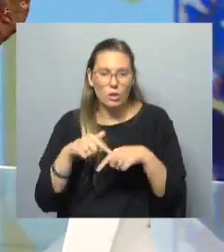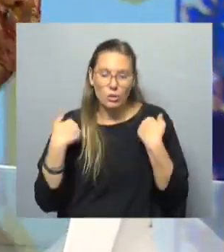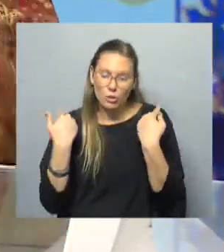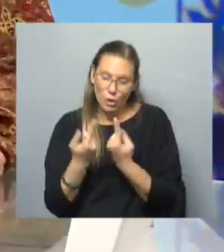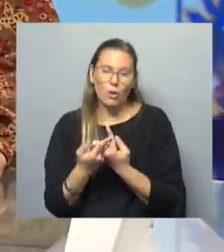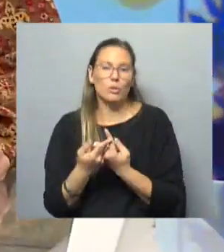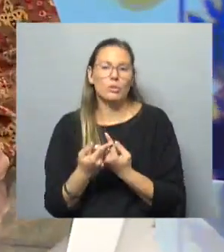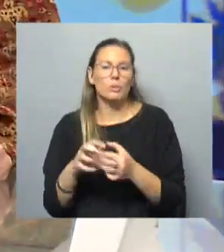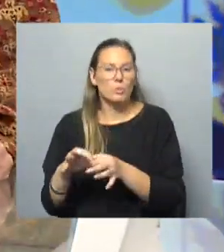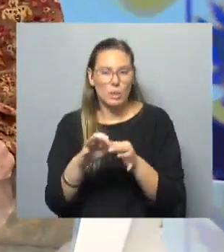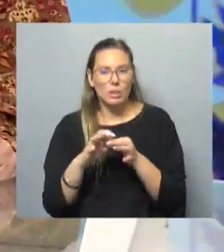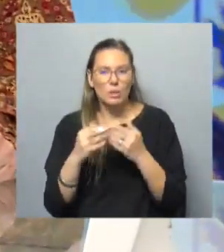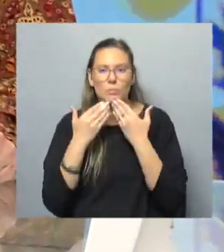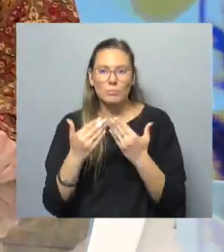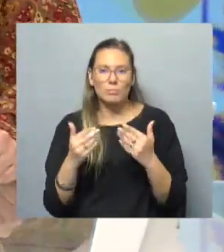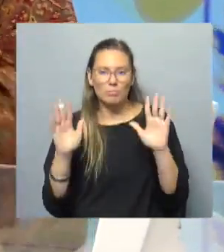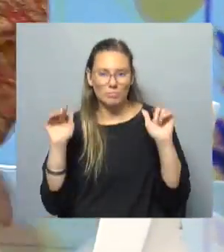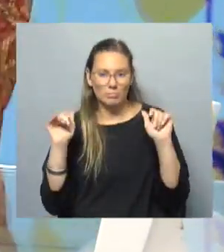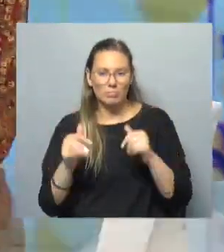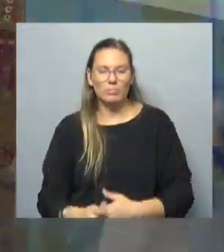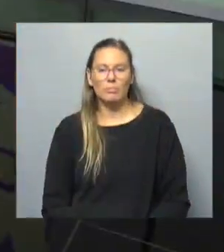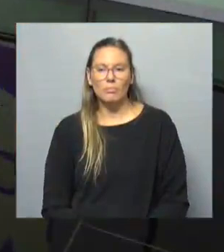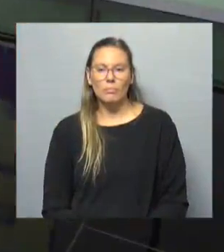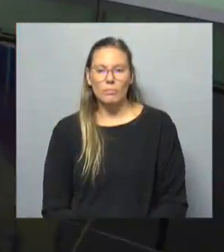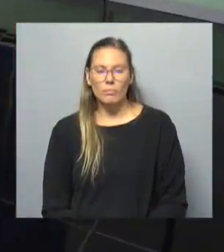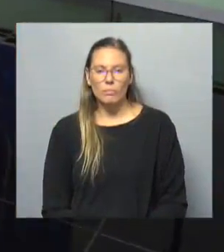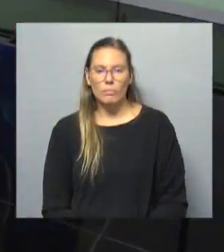todos. Totalmente. Hasta mañana.